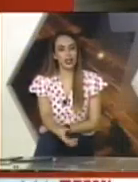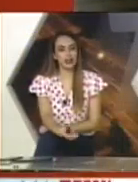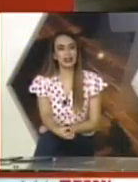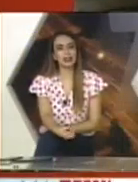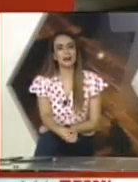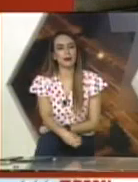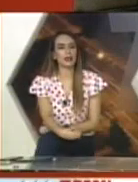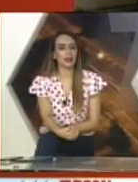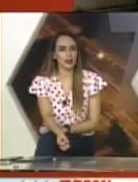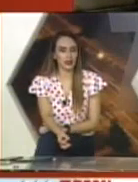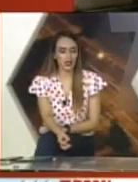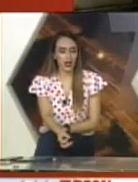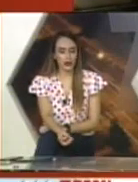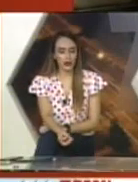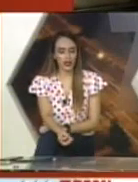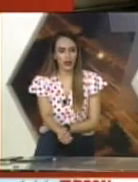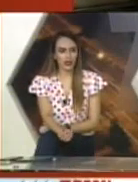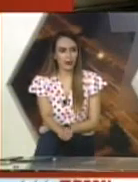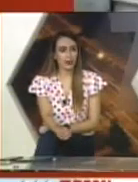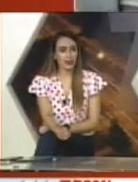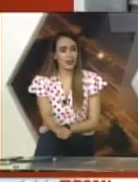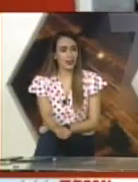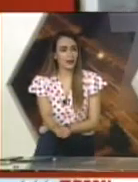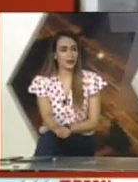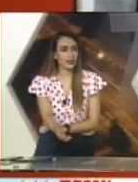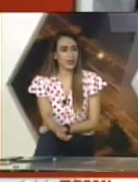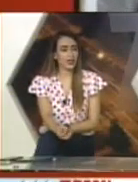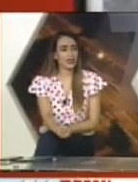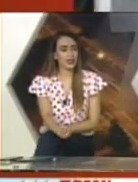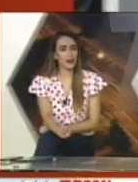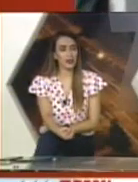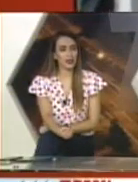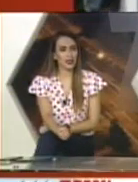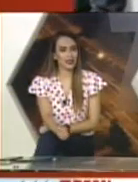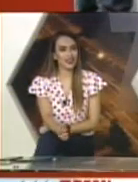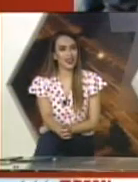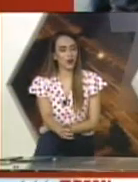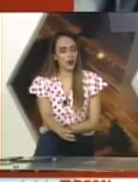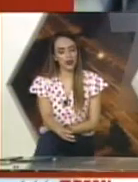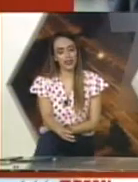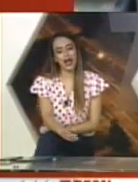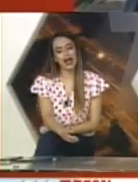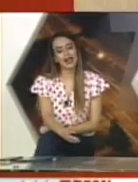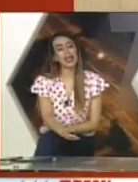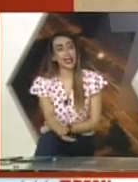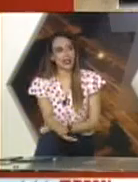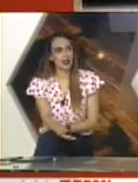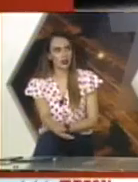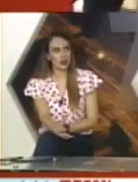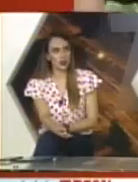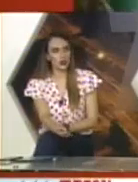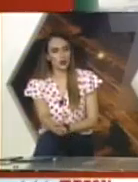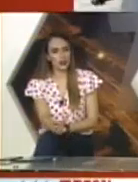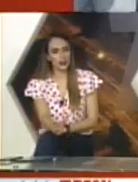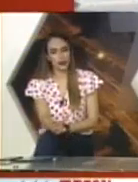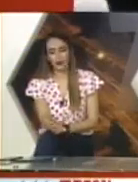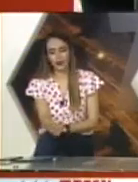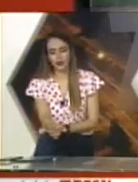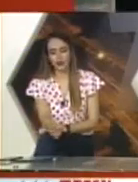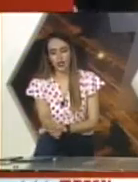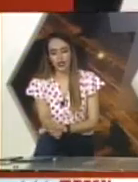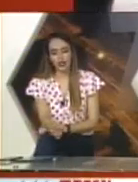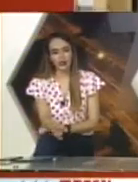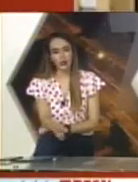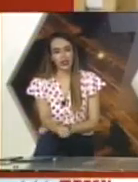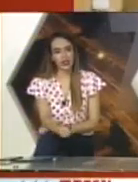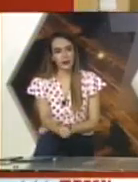constantes y permanentes donde no solamente se le capacite y se le den mensajes de acorde a la edad a los niños sobre temas como